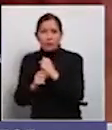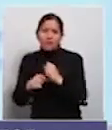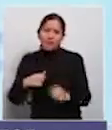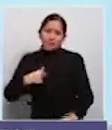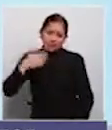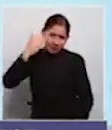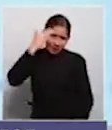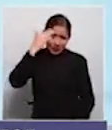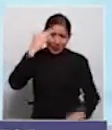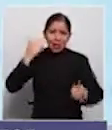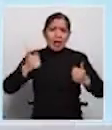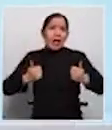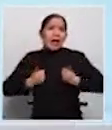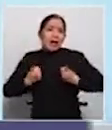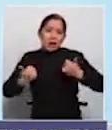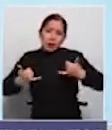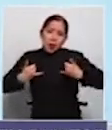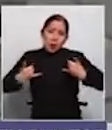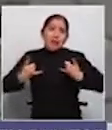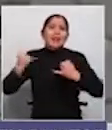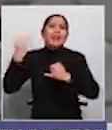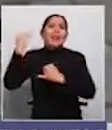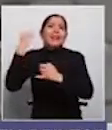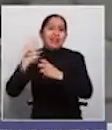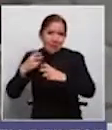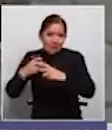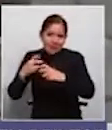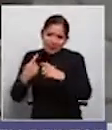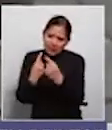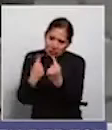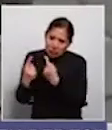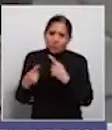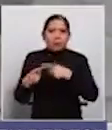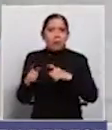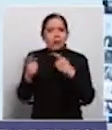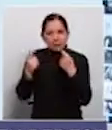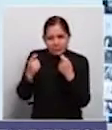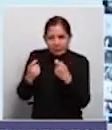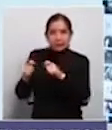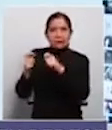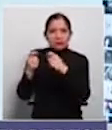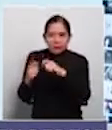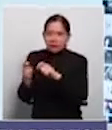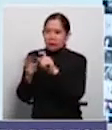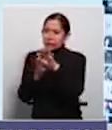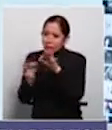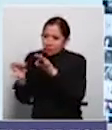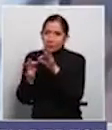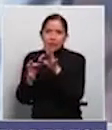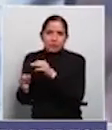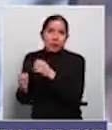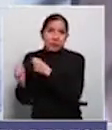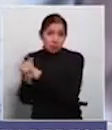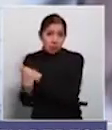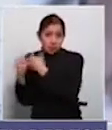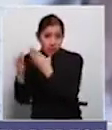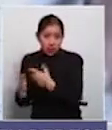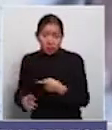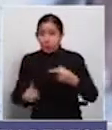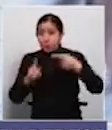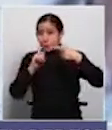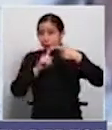adolescentes y jóvenes, pero hay que hacerlo. Hay que insistir todos los días sobre estos riesgos. El siguiente elemento tiene que ver con